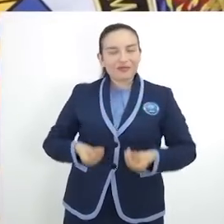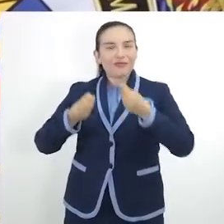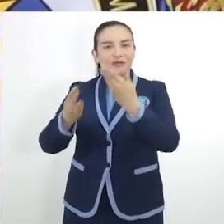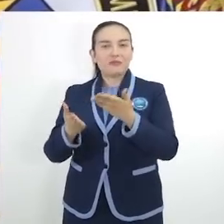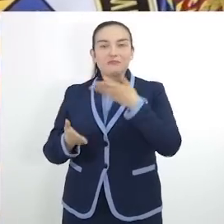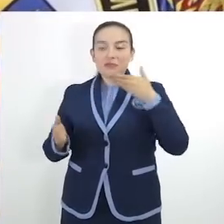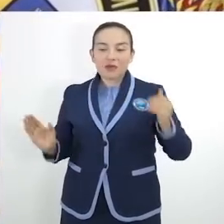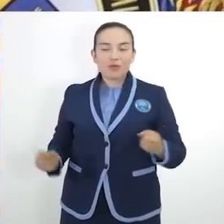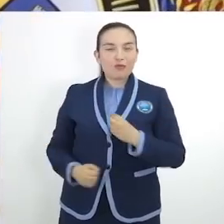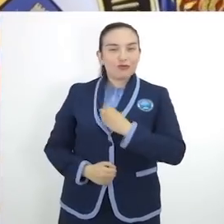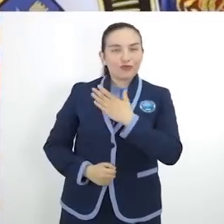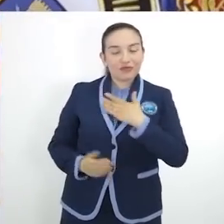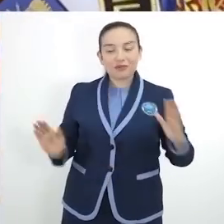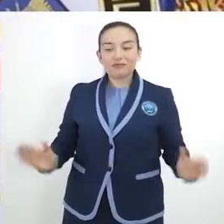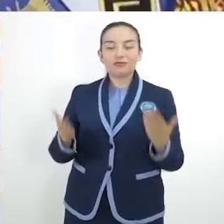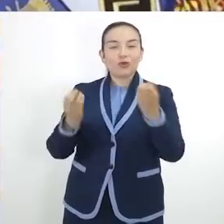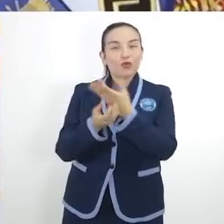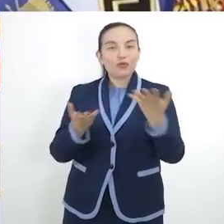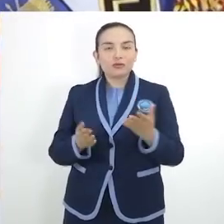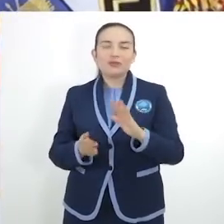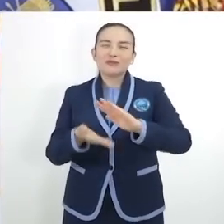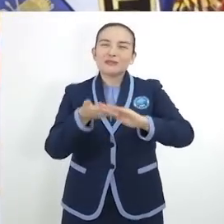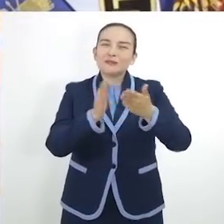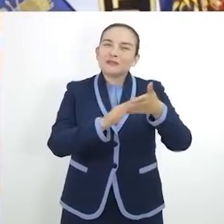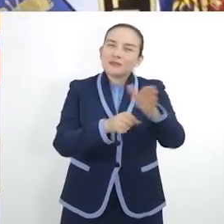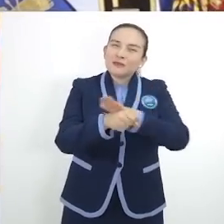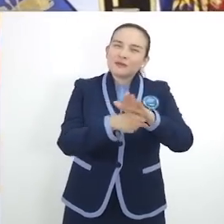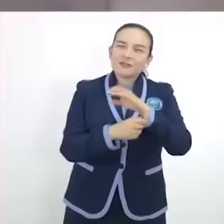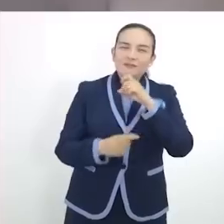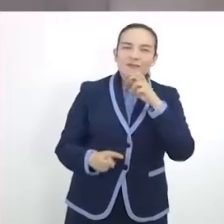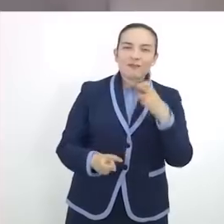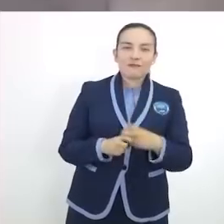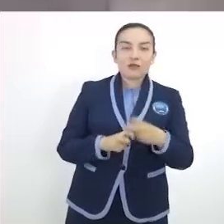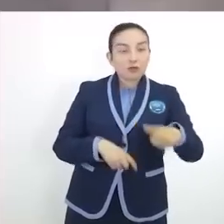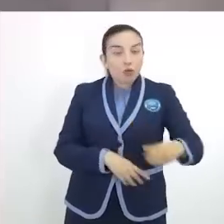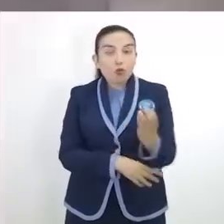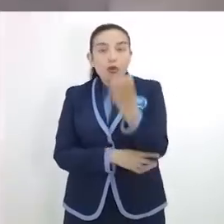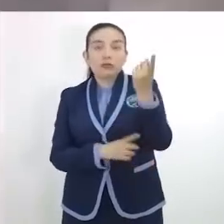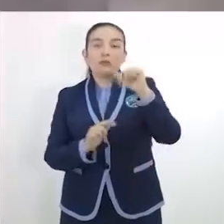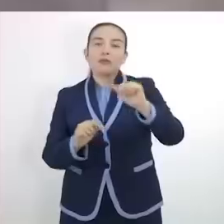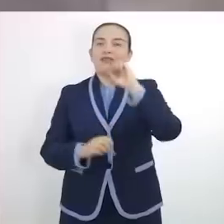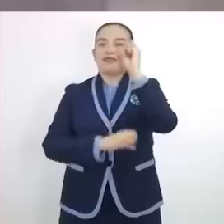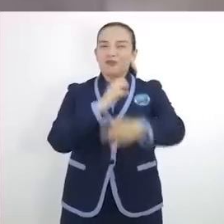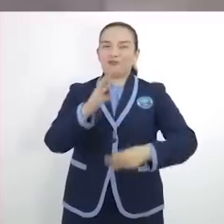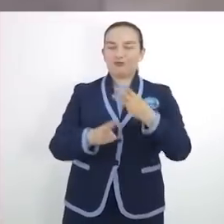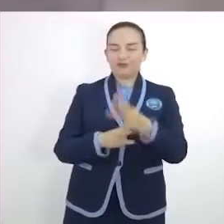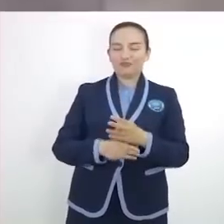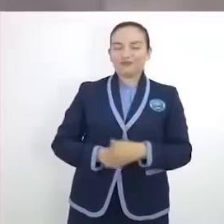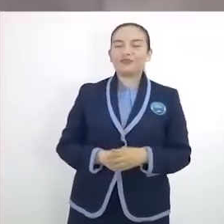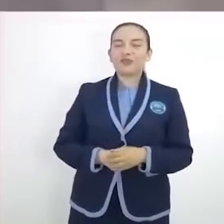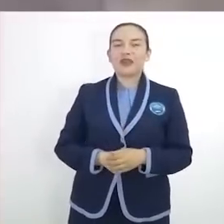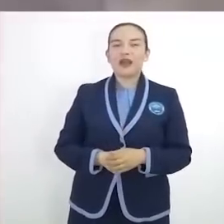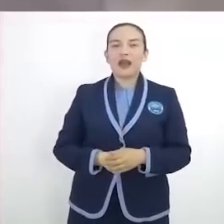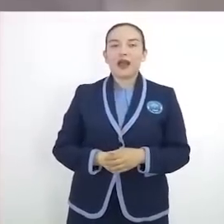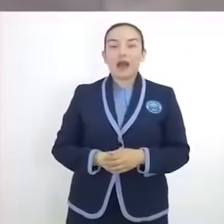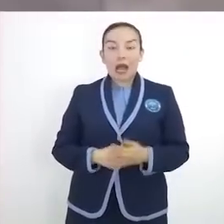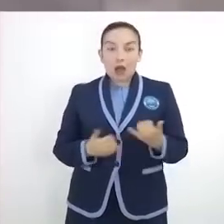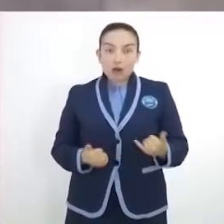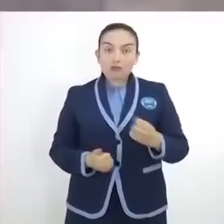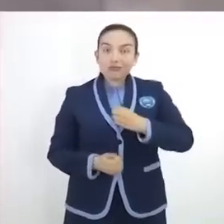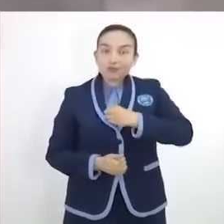y beneficios a las comunidades vulnerables en este país y en el mundo entero. En